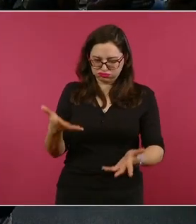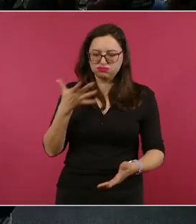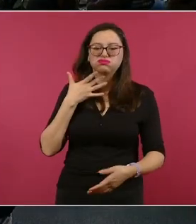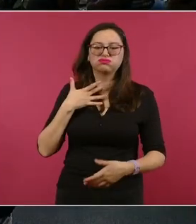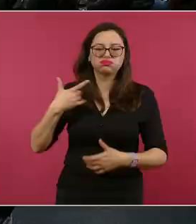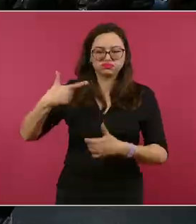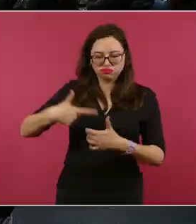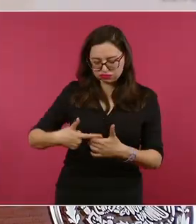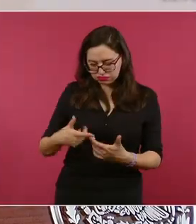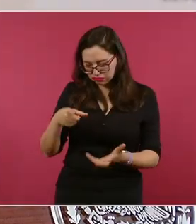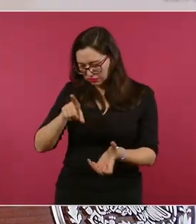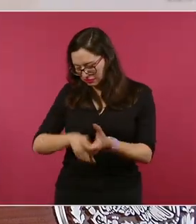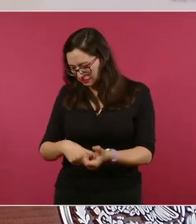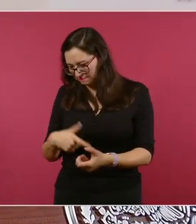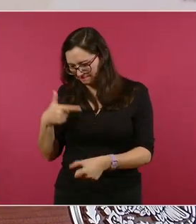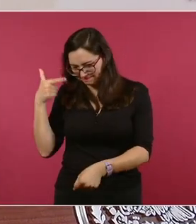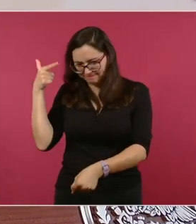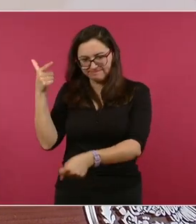pero